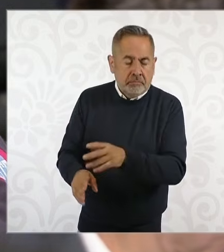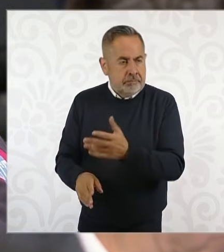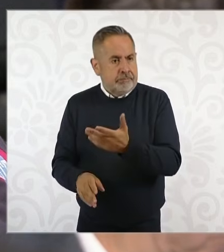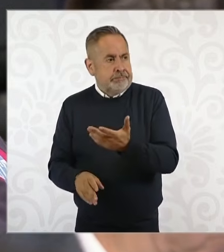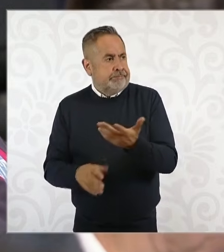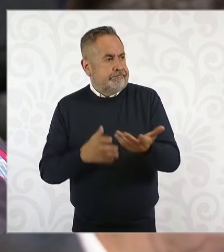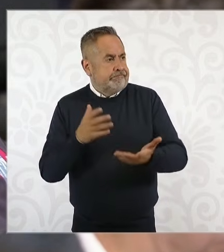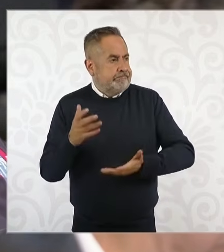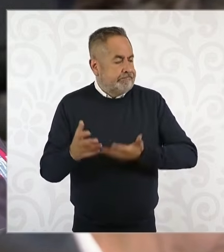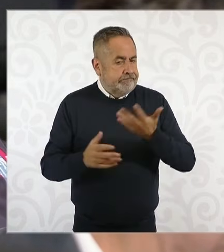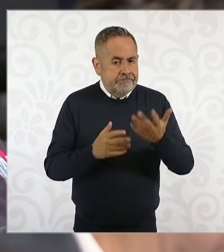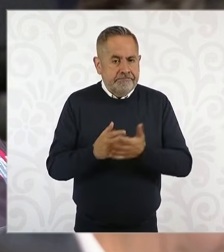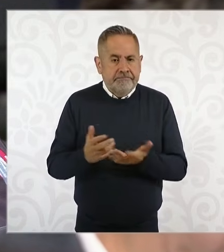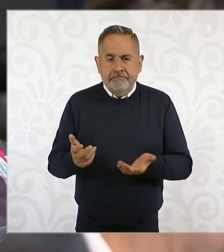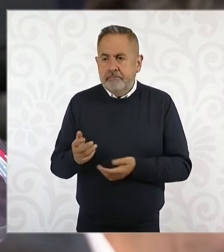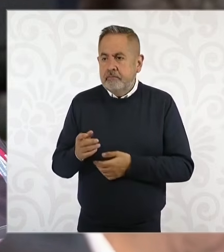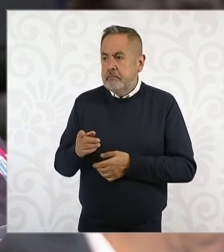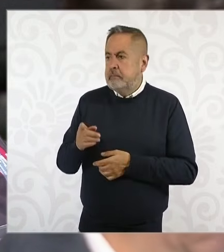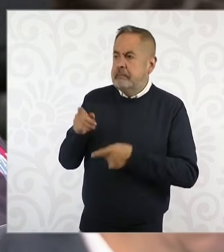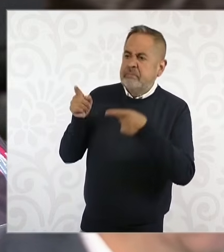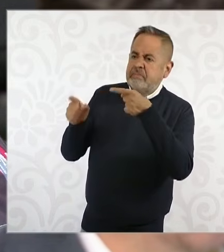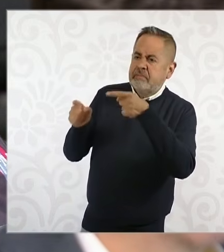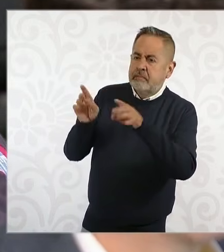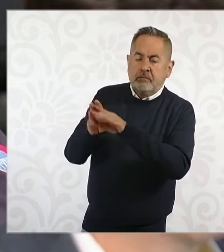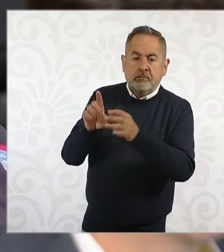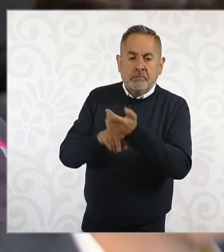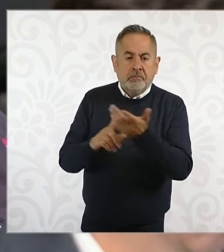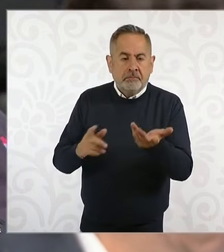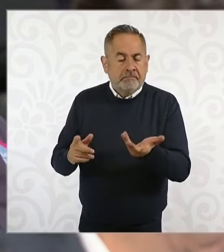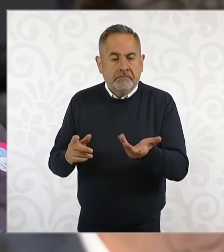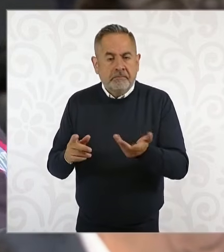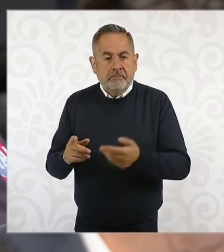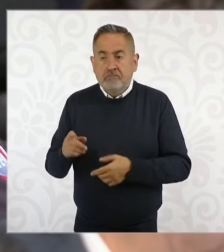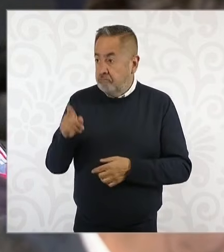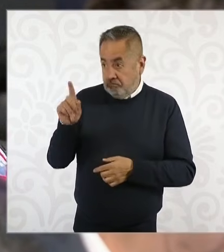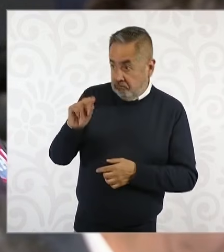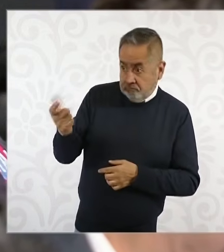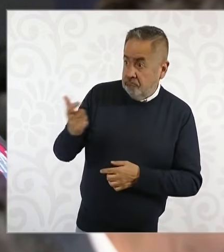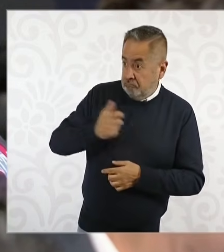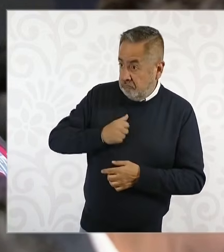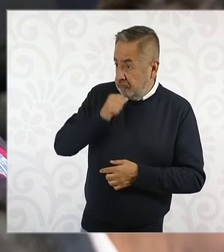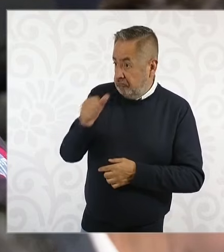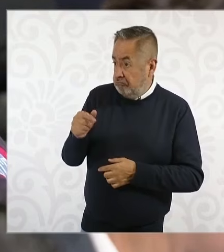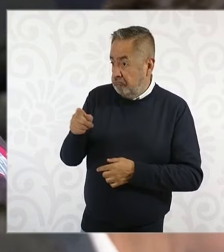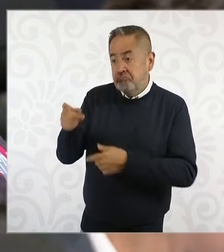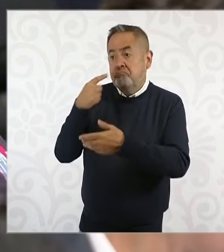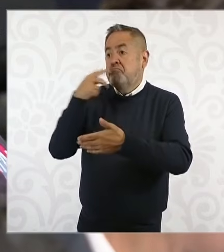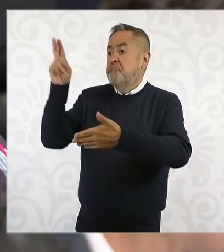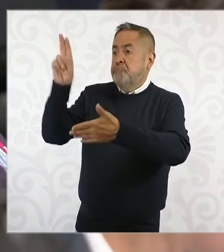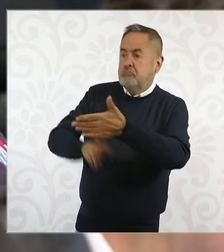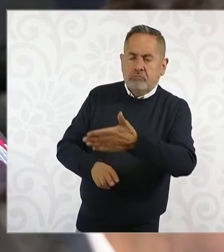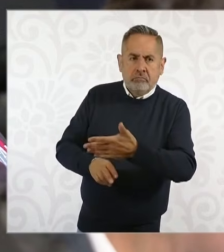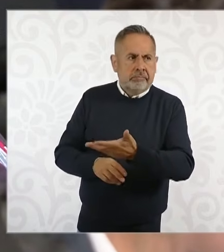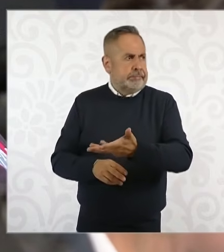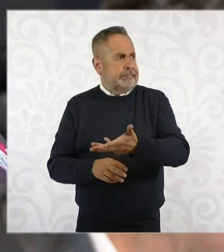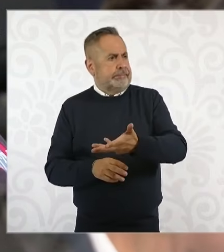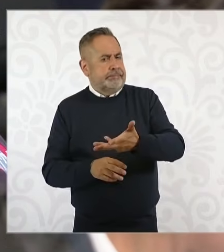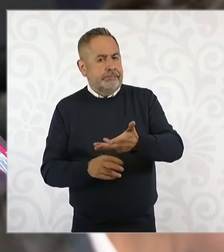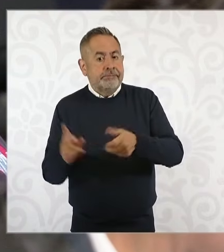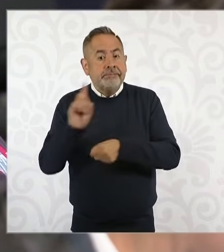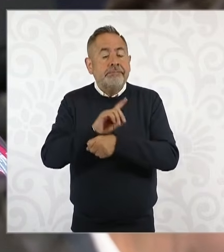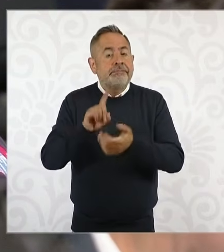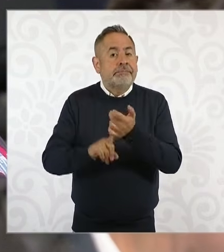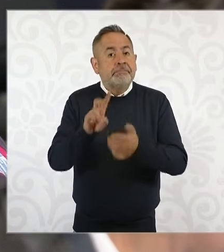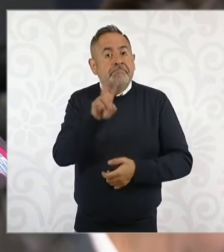tener alguna fuga de emisiones o presencia de estas contaminantes. Esto lo hacen los días